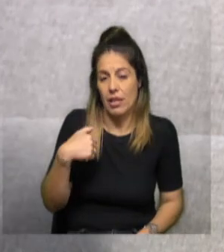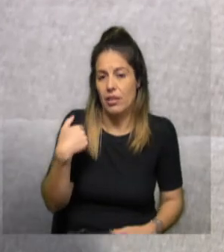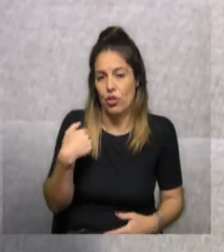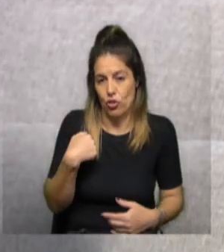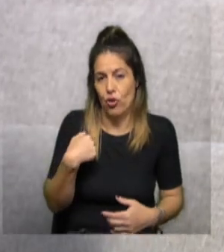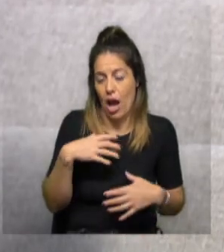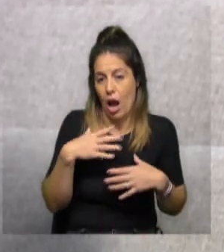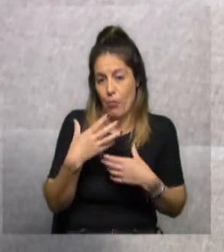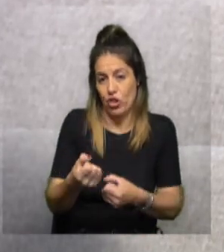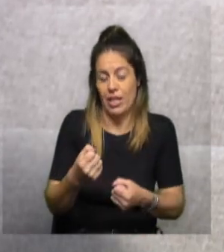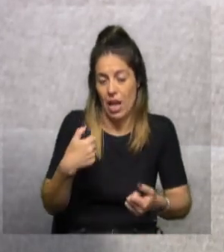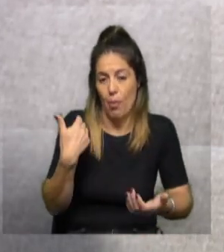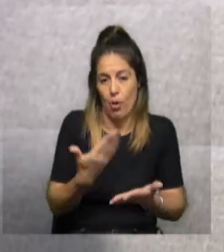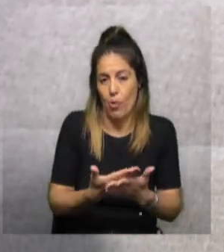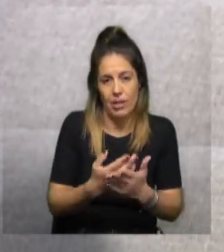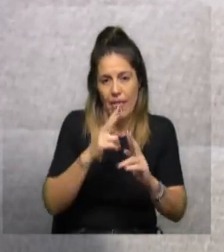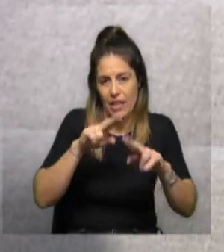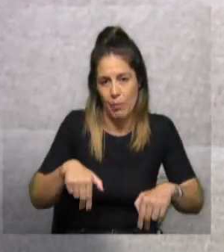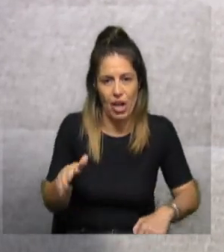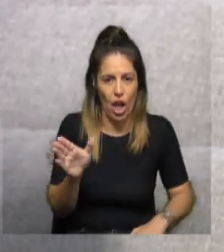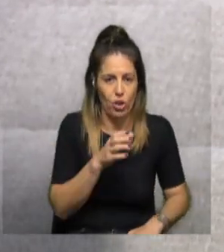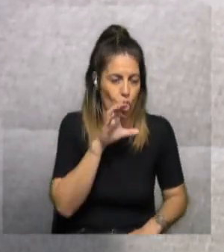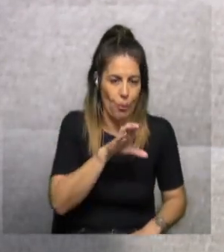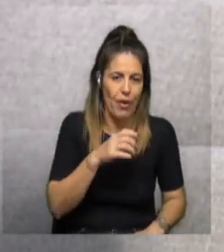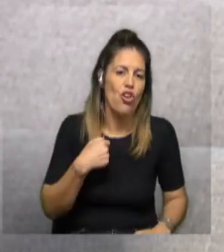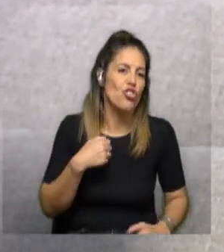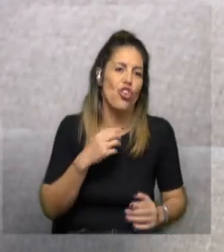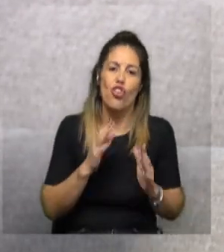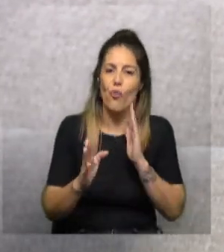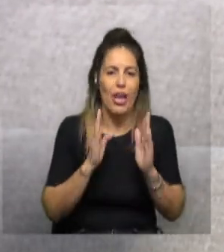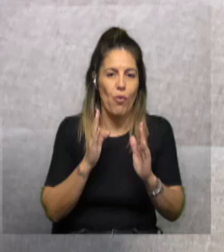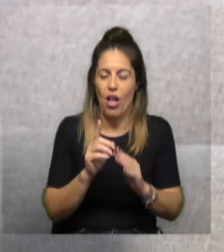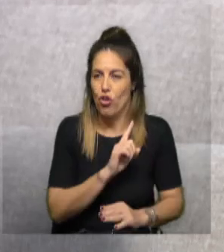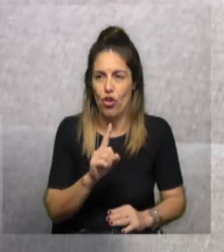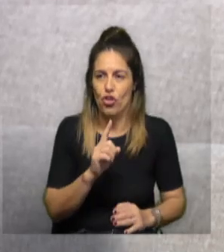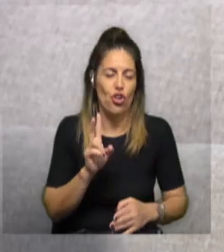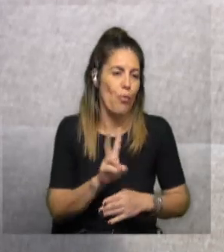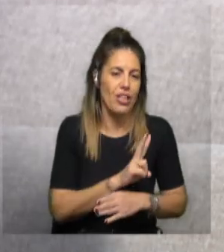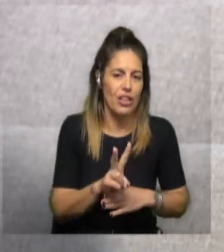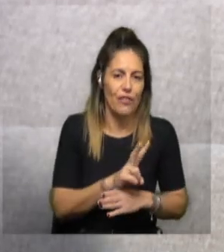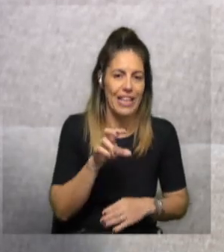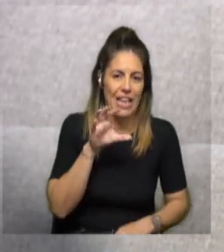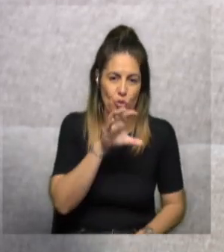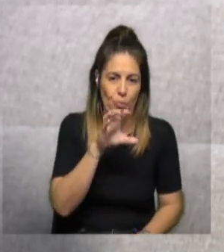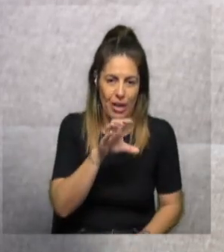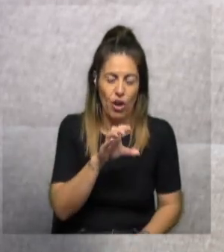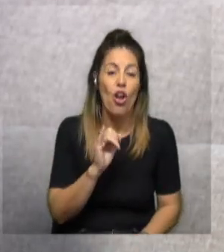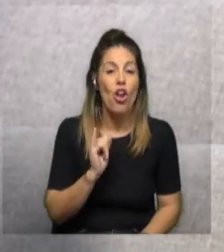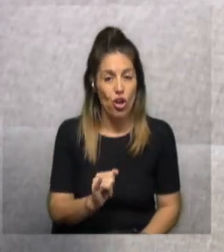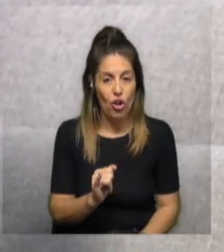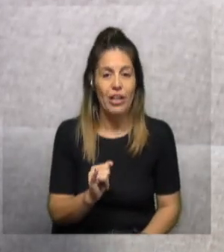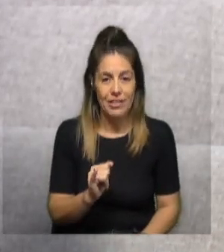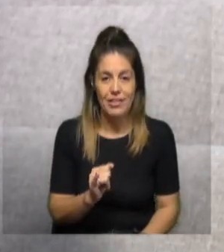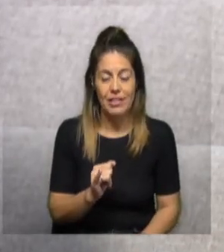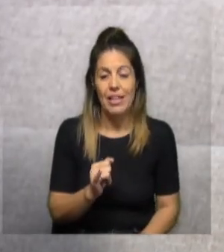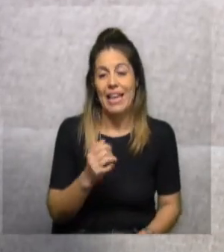y yo lo apoyaría. No somos abogados, no vamos a defender a un pitbull en este caso. Lo que sí vamos a intentar es, en base a estas cosas que